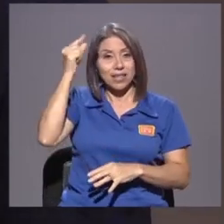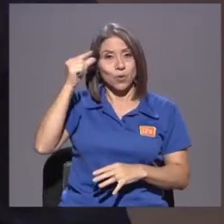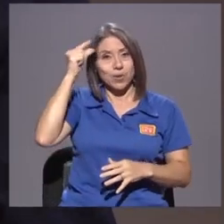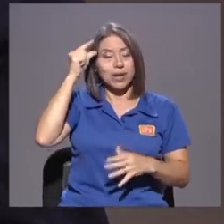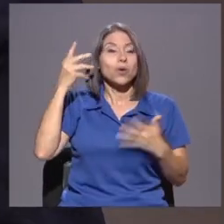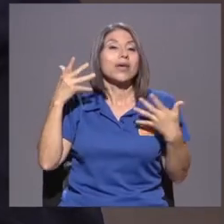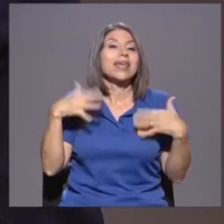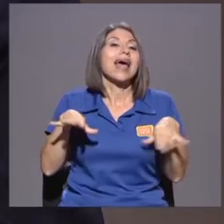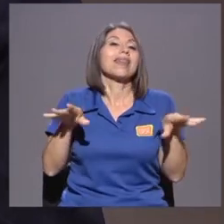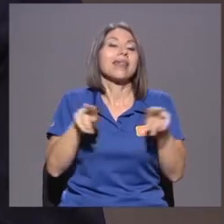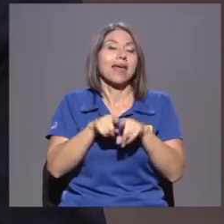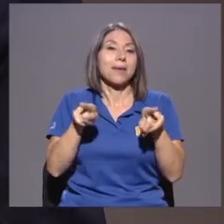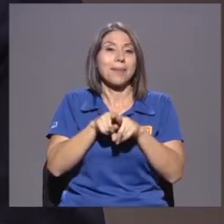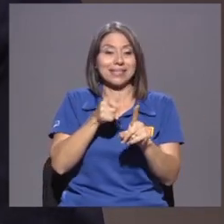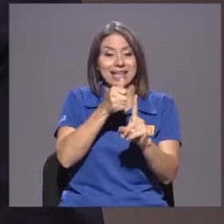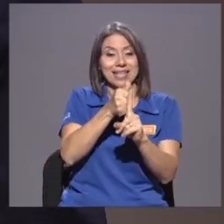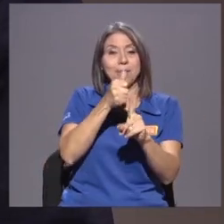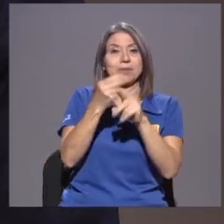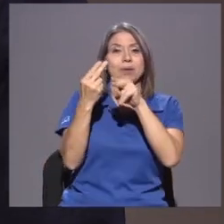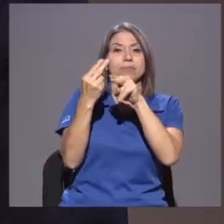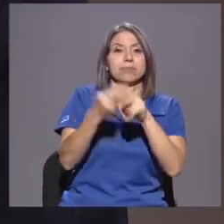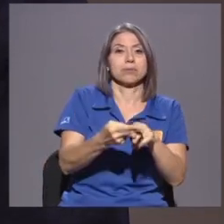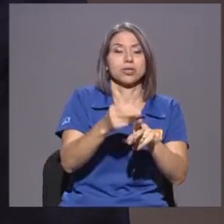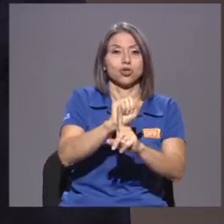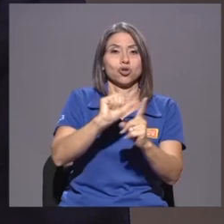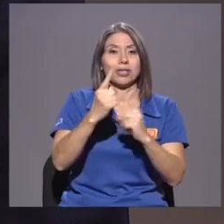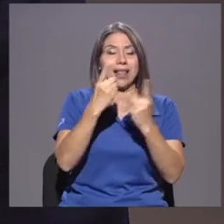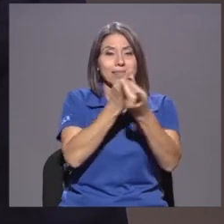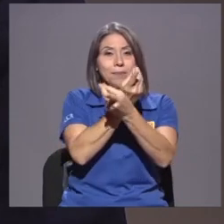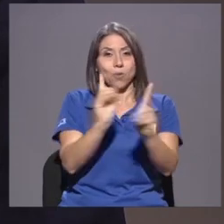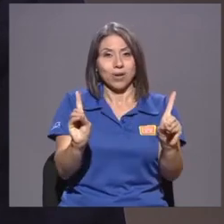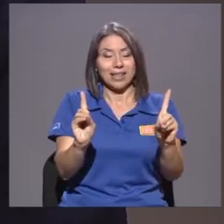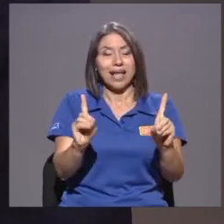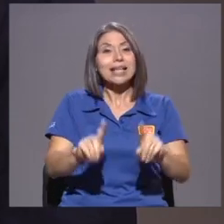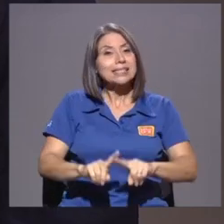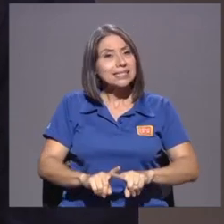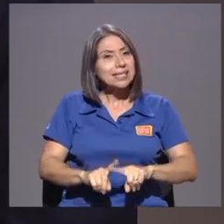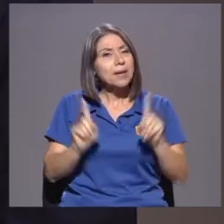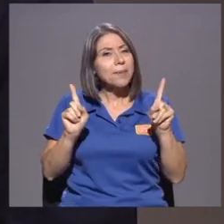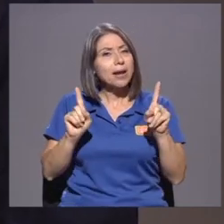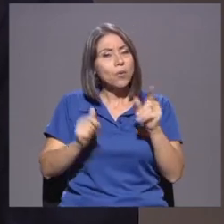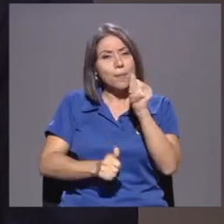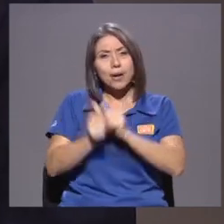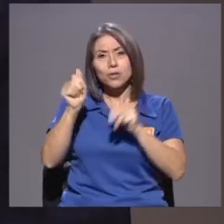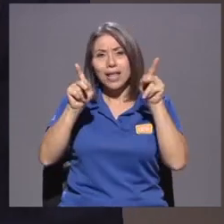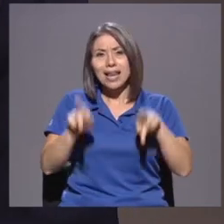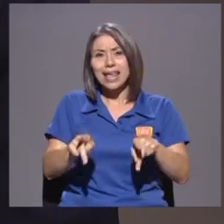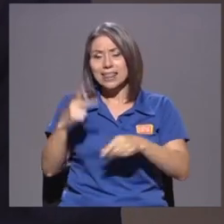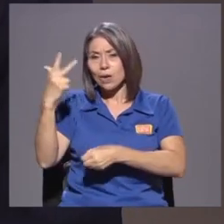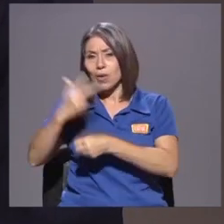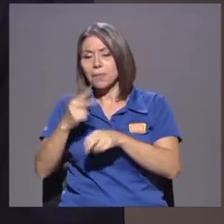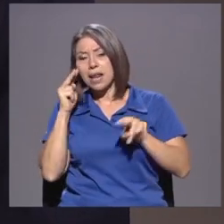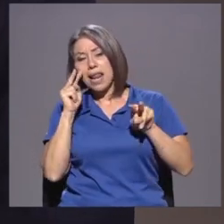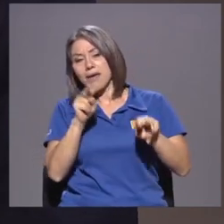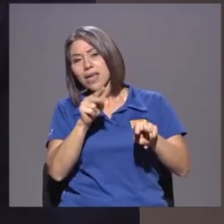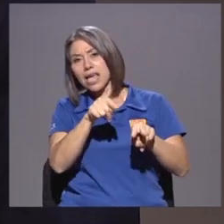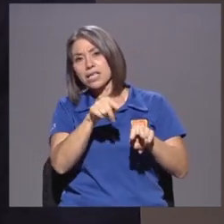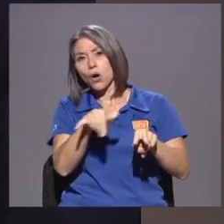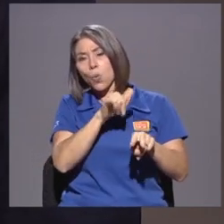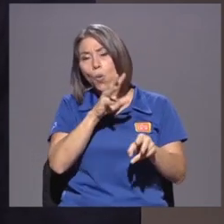por lo menos se autodefine como socialdemócrata sin embargo la mayoría de la gente en guatemala la ve como parte del sistema